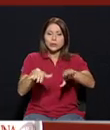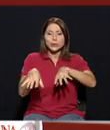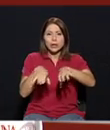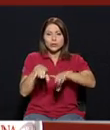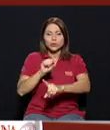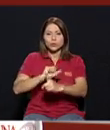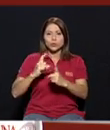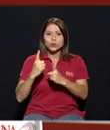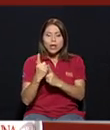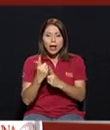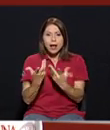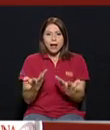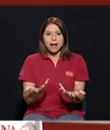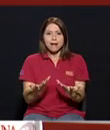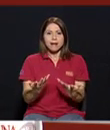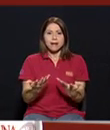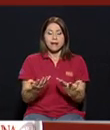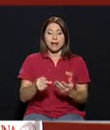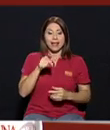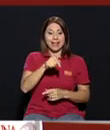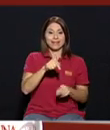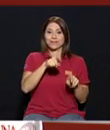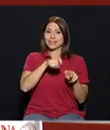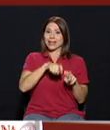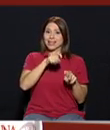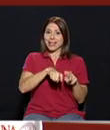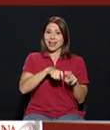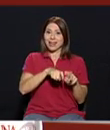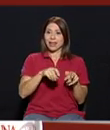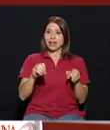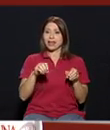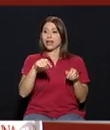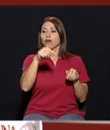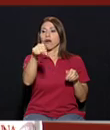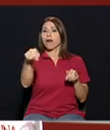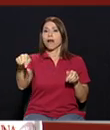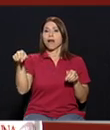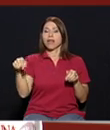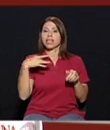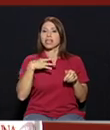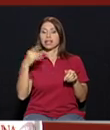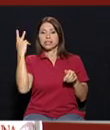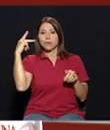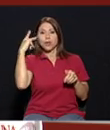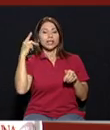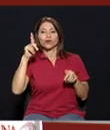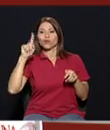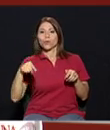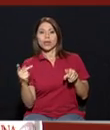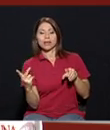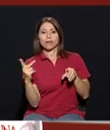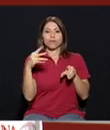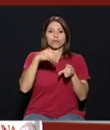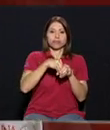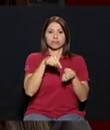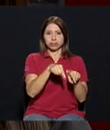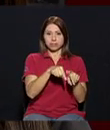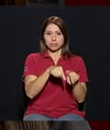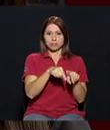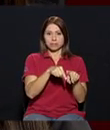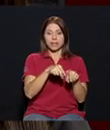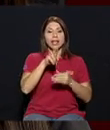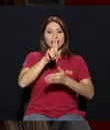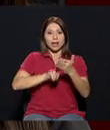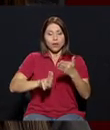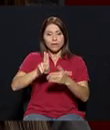producción, requería de que no metieran manos los intereses políticos partidarios y